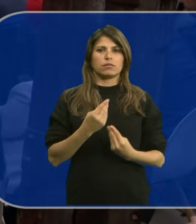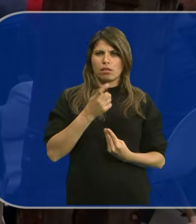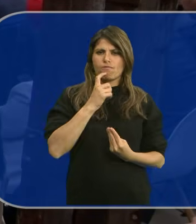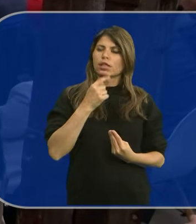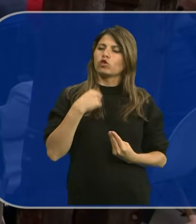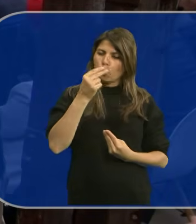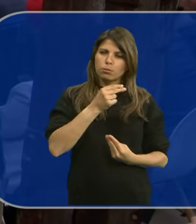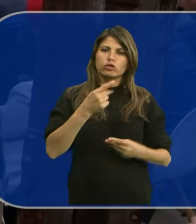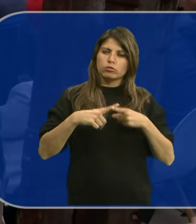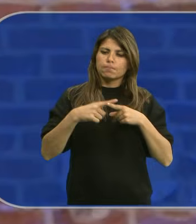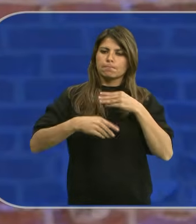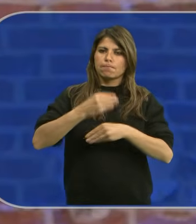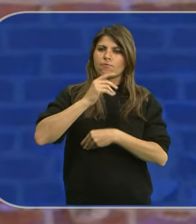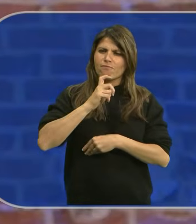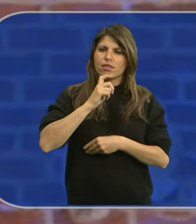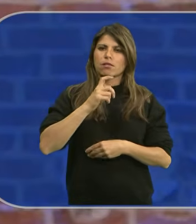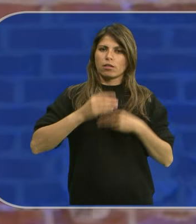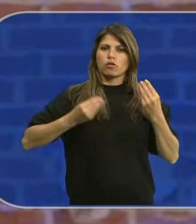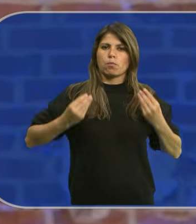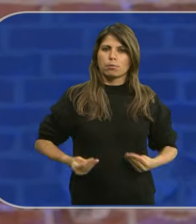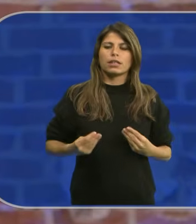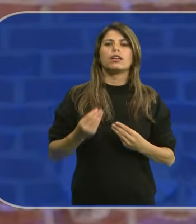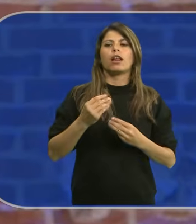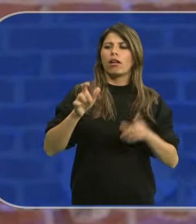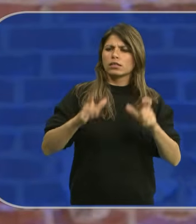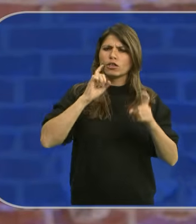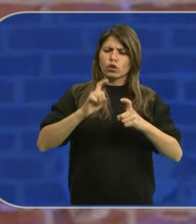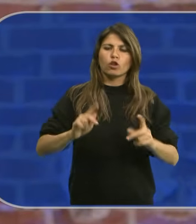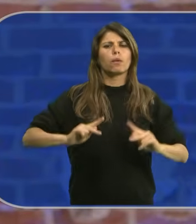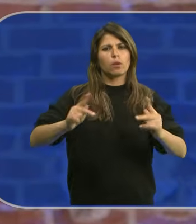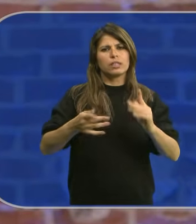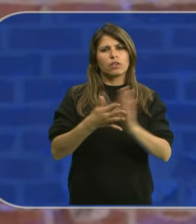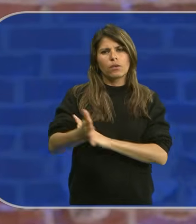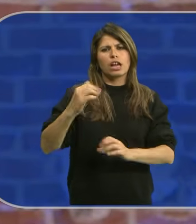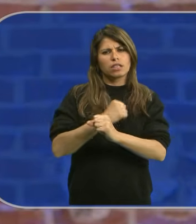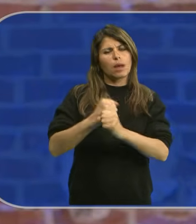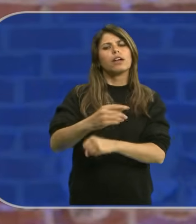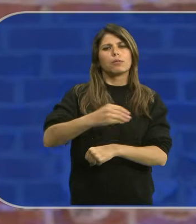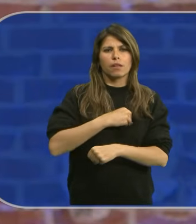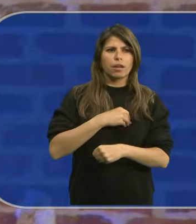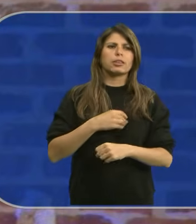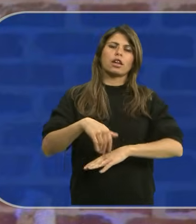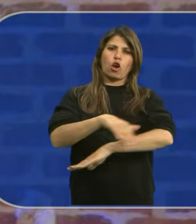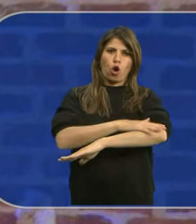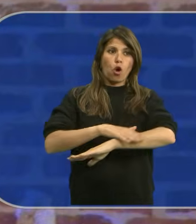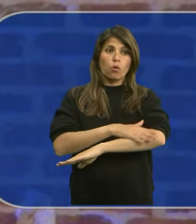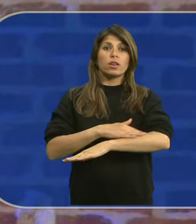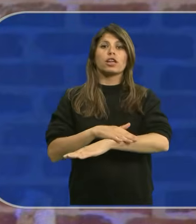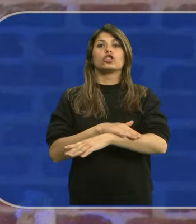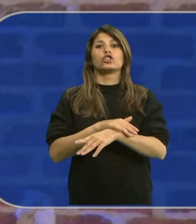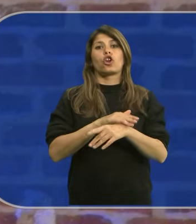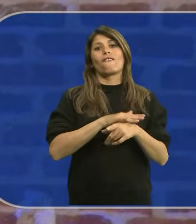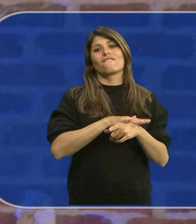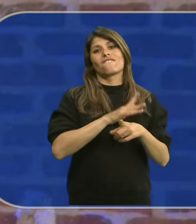comprometo a lo difícil, a devolver el esfuerzo a la gente y a que trabajar valga la pena. A cambiar el gobierno de la